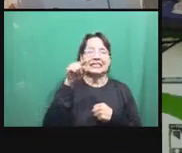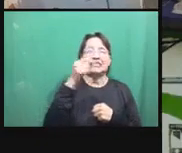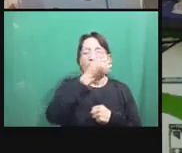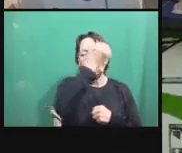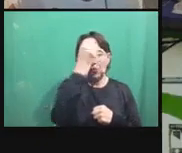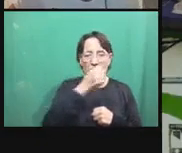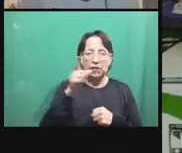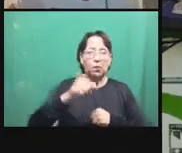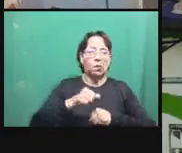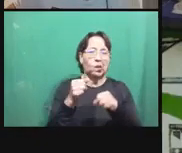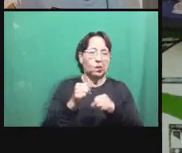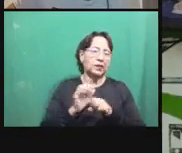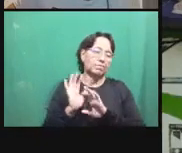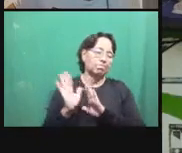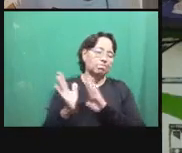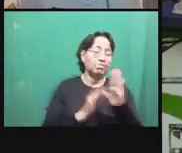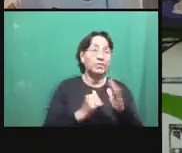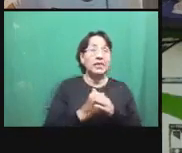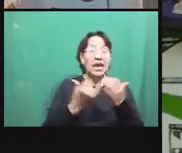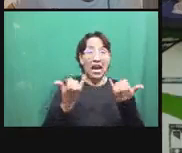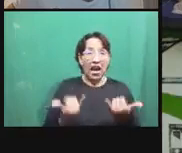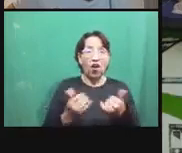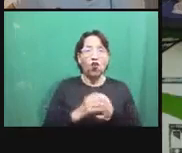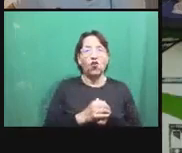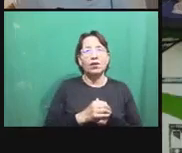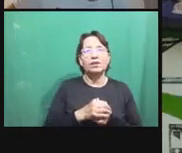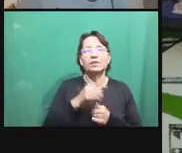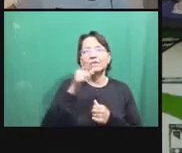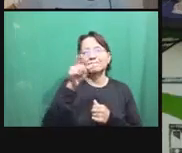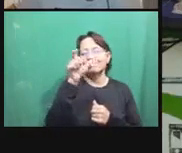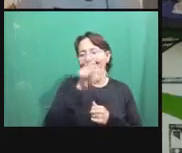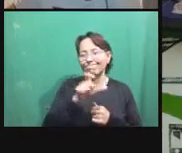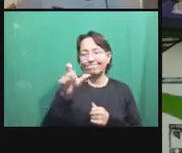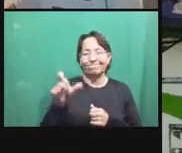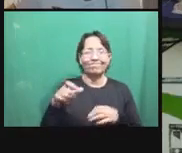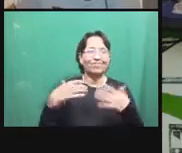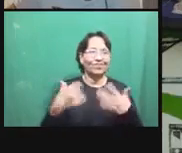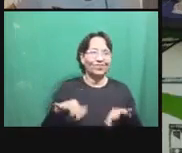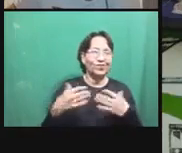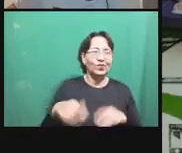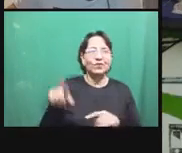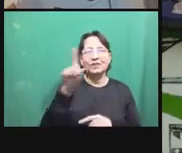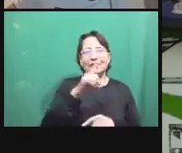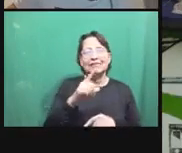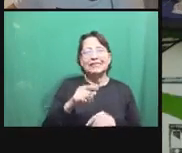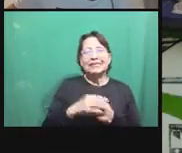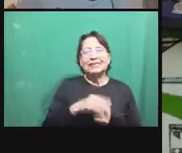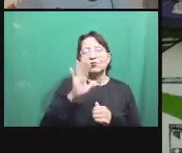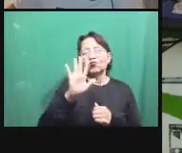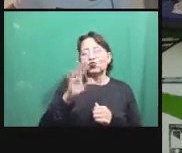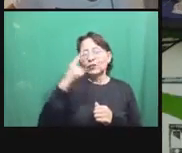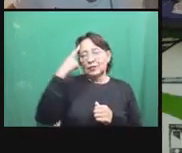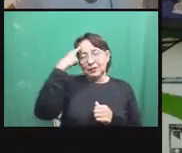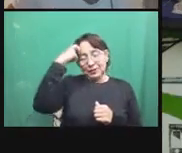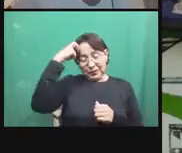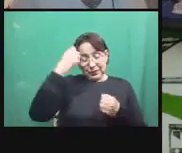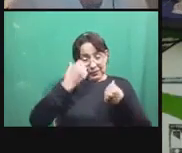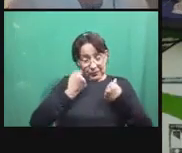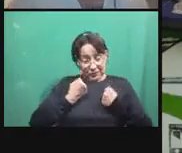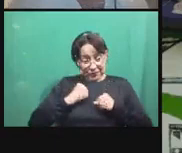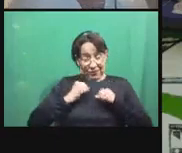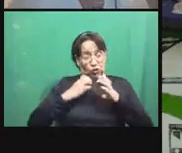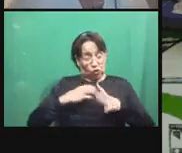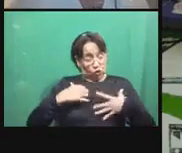podemos imaginar la ciudad sin estos seres únicos que en varios casos arriesgan su integridad por el derecho a la